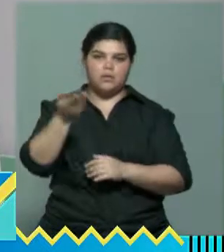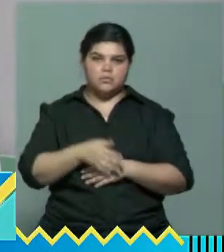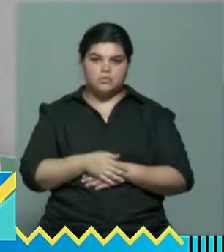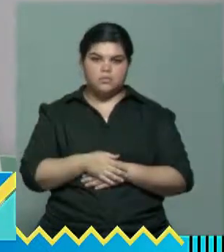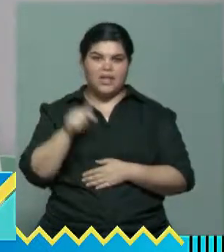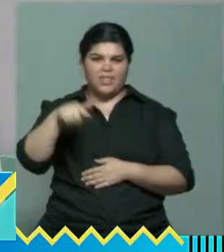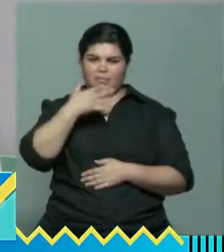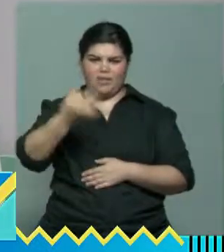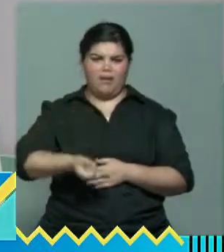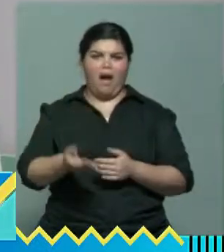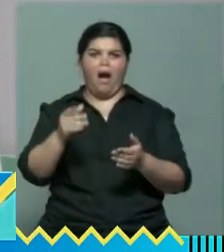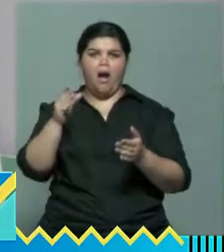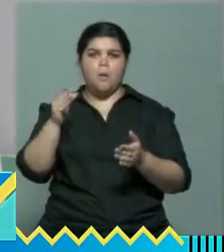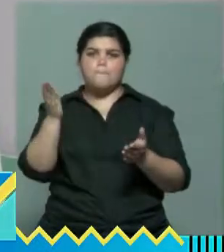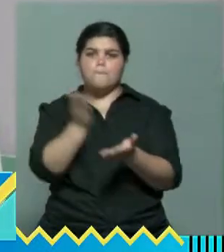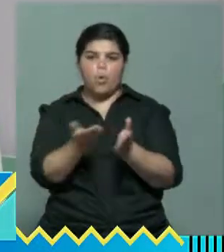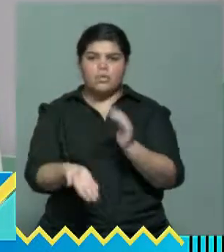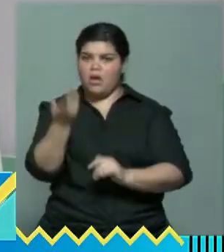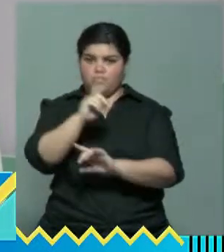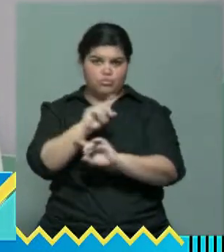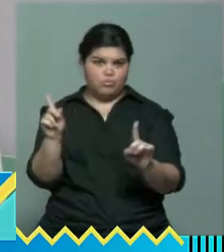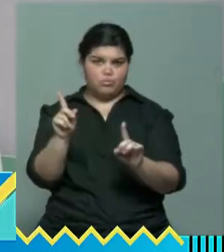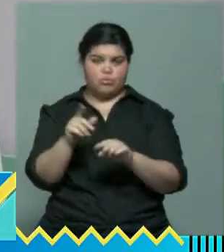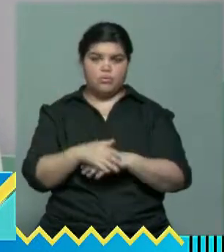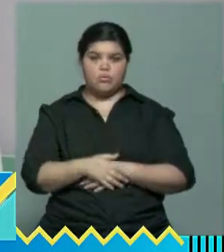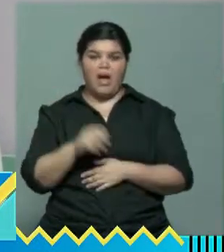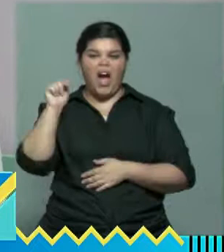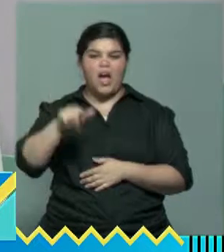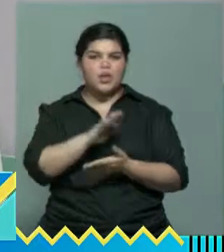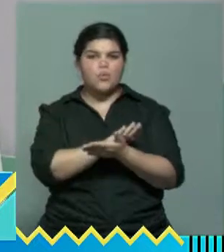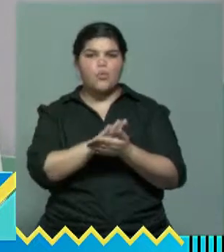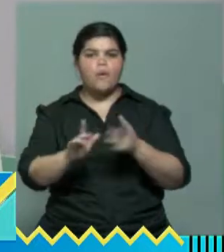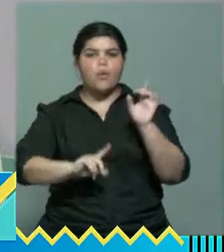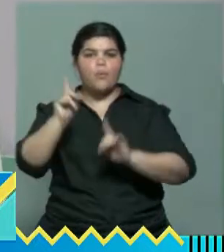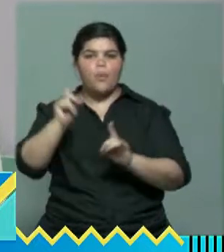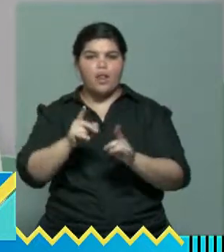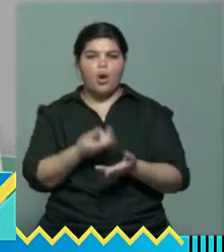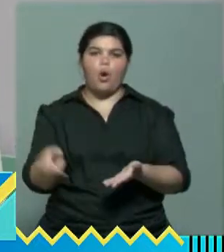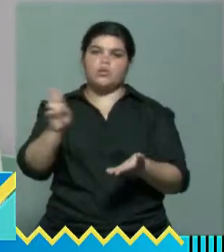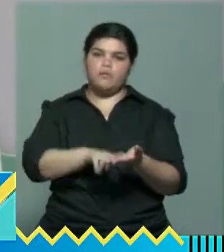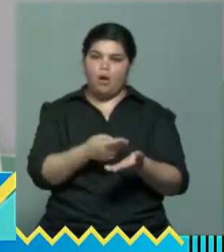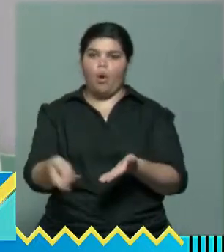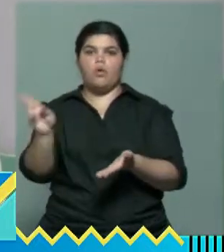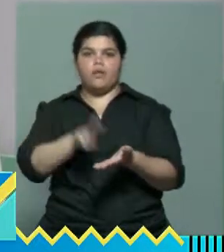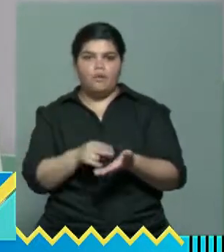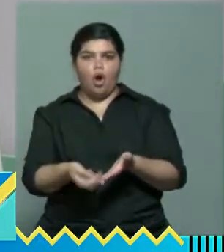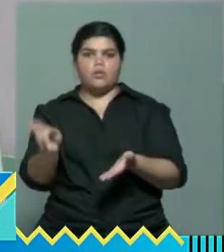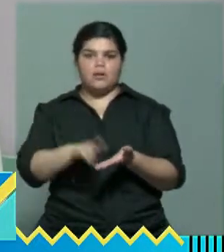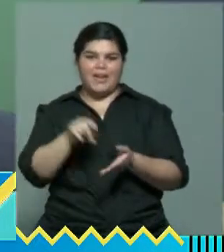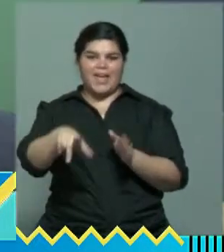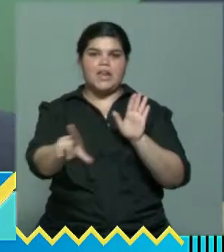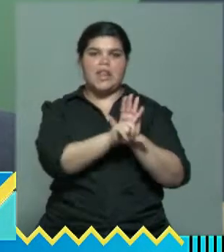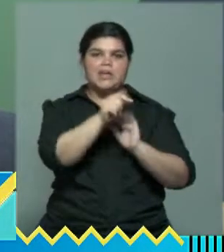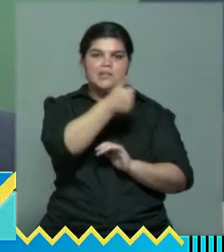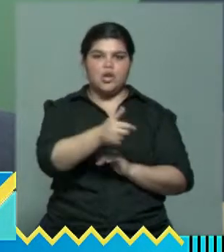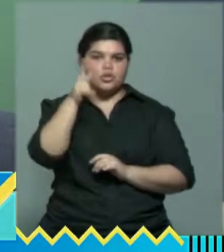monto de la multa, sino que aparece contemplada la reincidencia, que en la 6082 no la